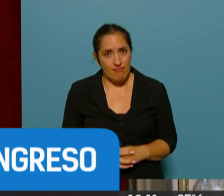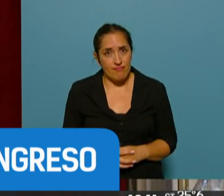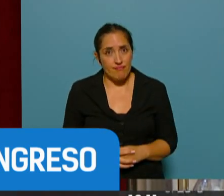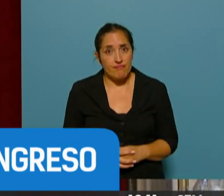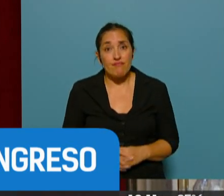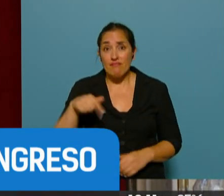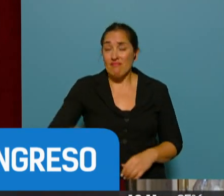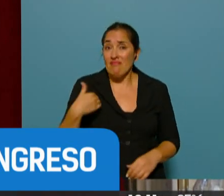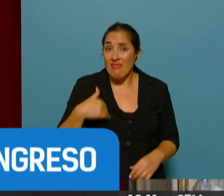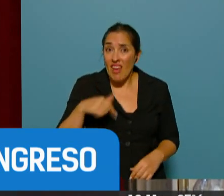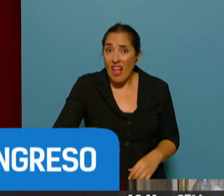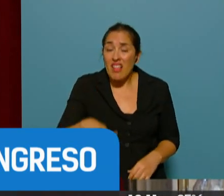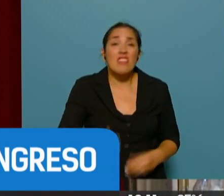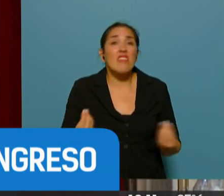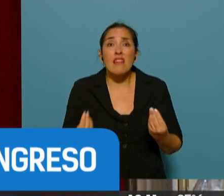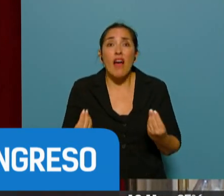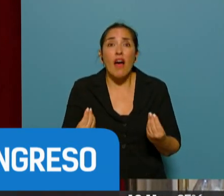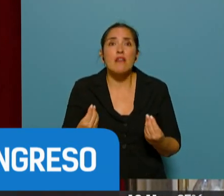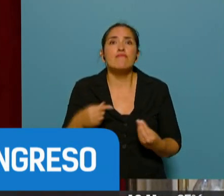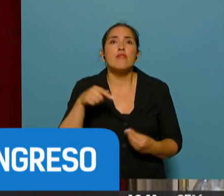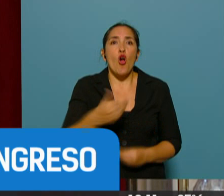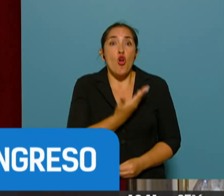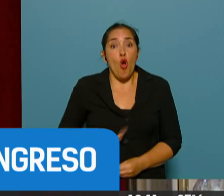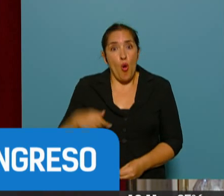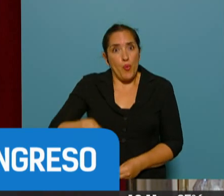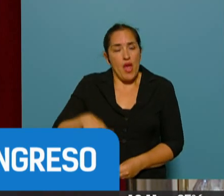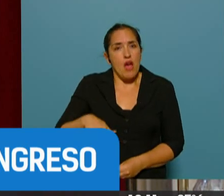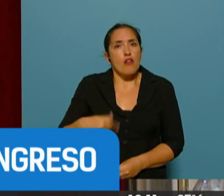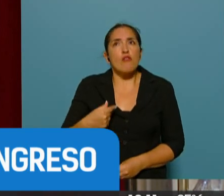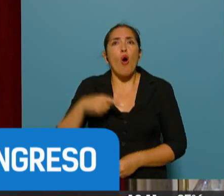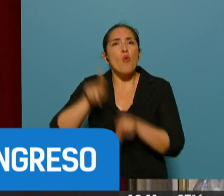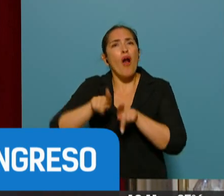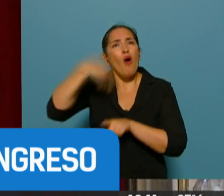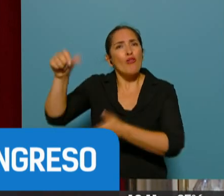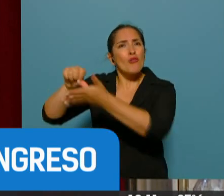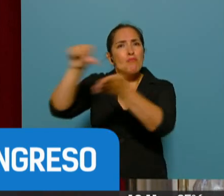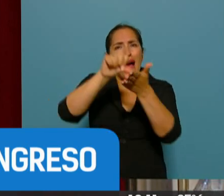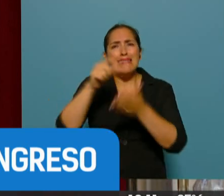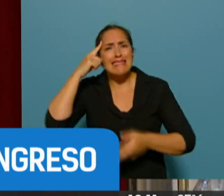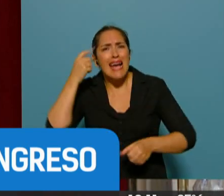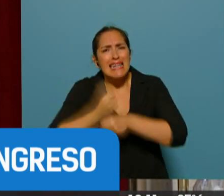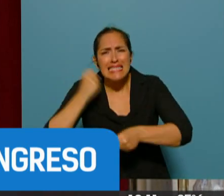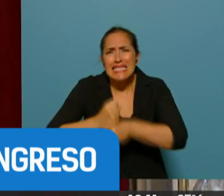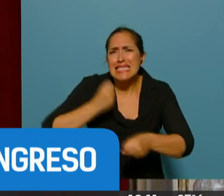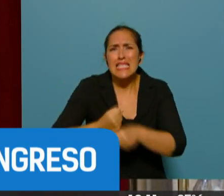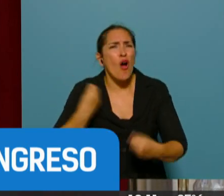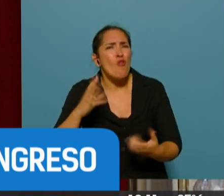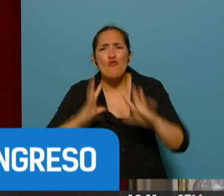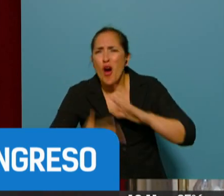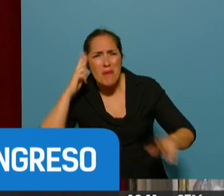Argentina pertenece a los numerosos países donde los gobiernos hicieron todo lo que estaba a su alcance para mitigar la enfermedad y la